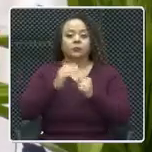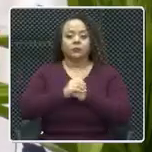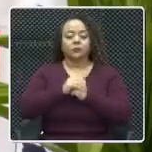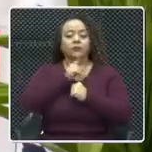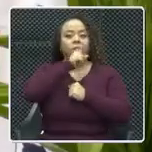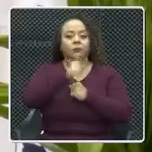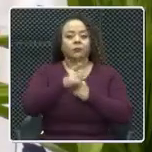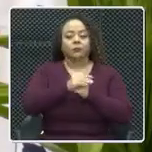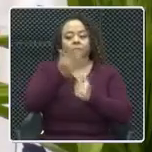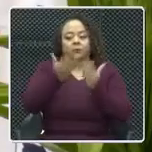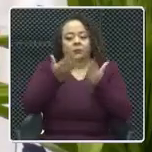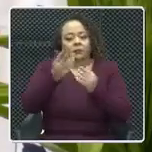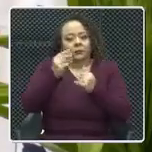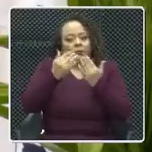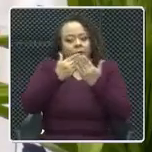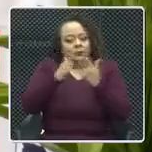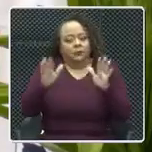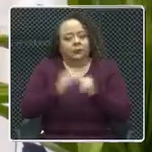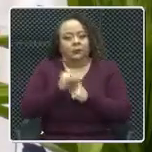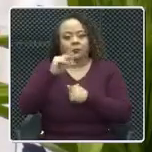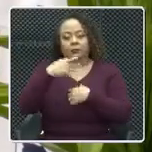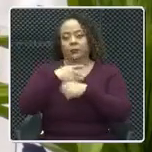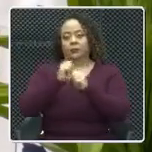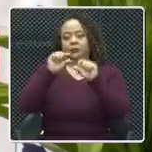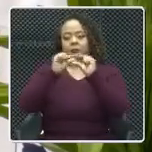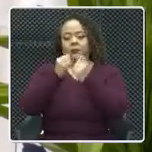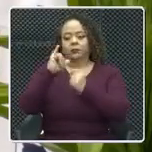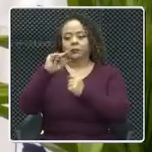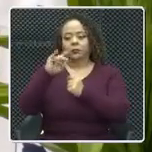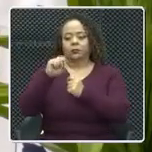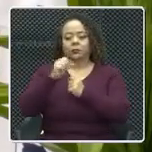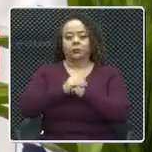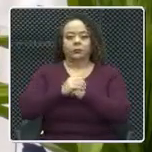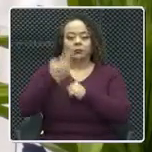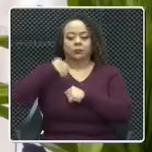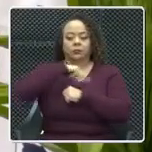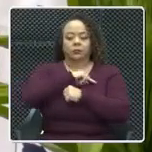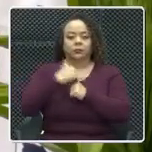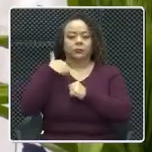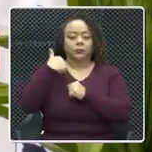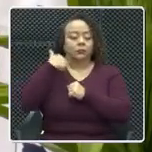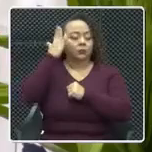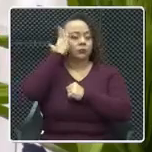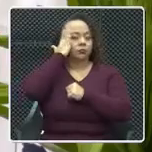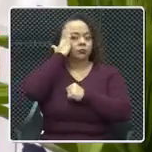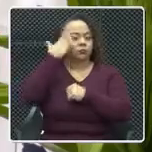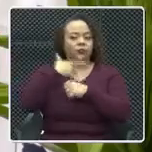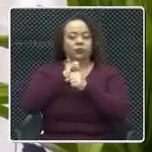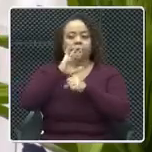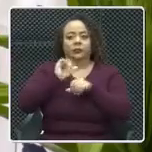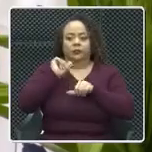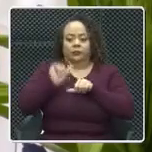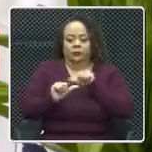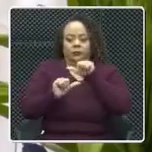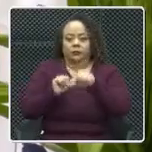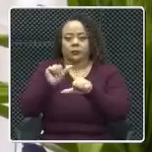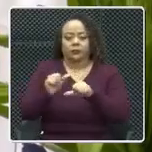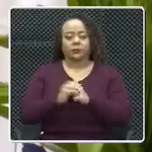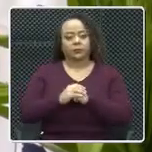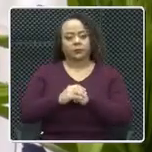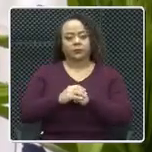realmente, tal vez no es que abiertamente no lo haga Grupo INS, nosotros tenemos conocimiento de que han hecho sus esfuerzos, pero